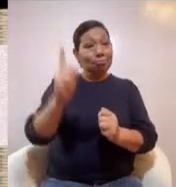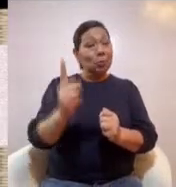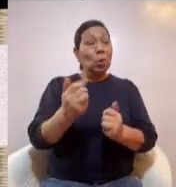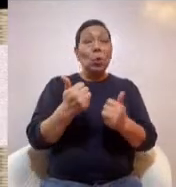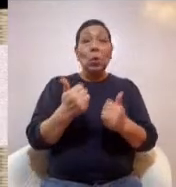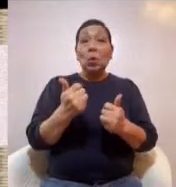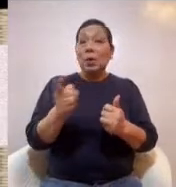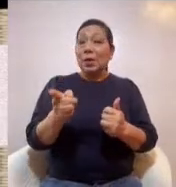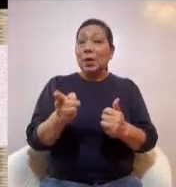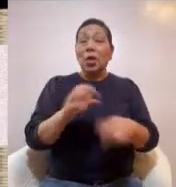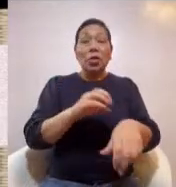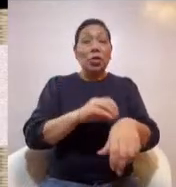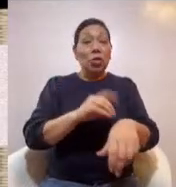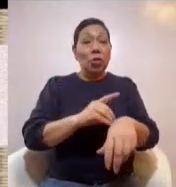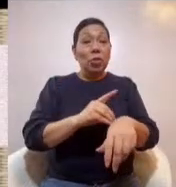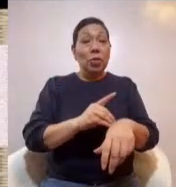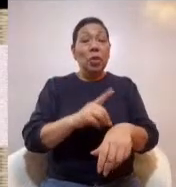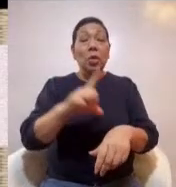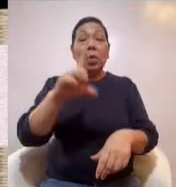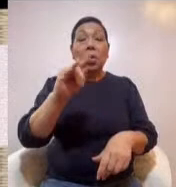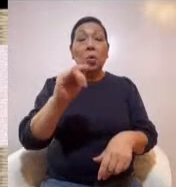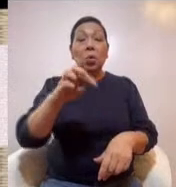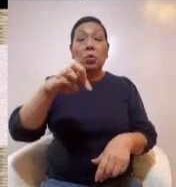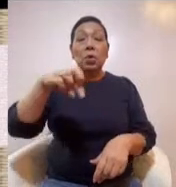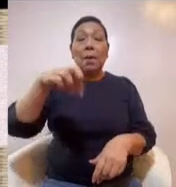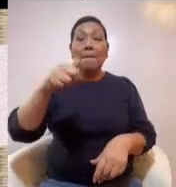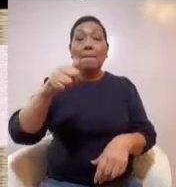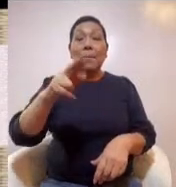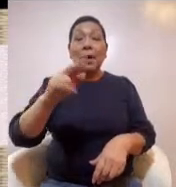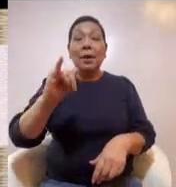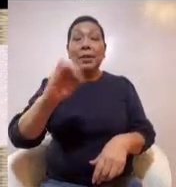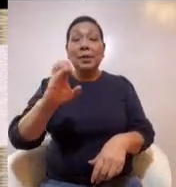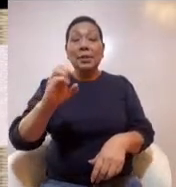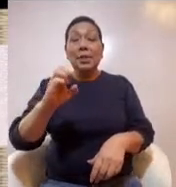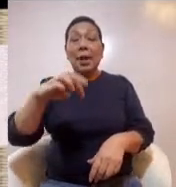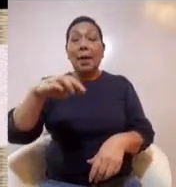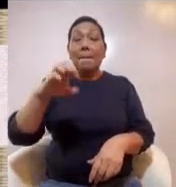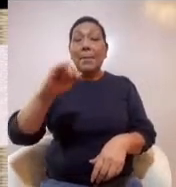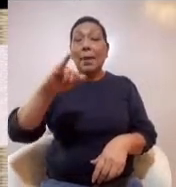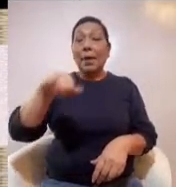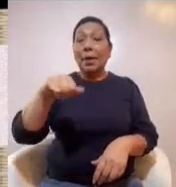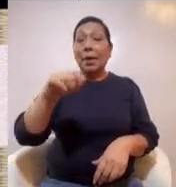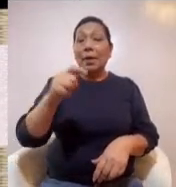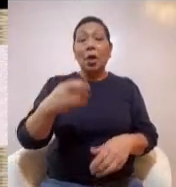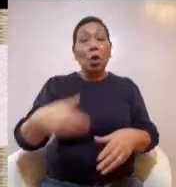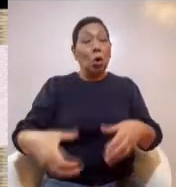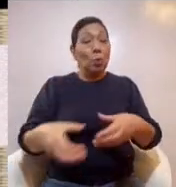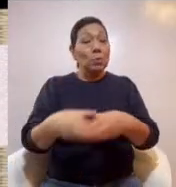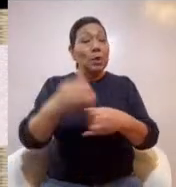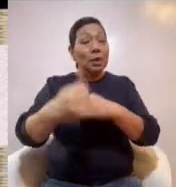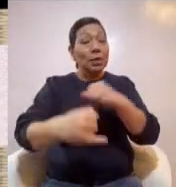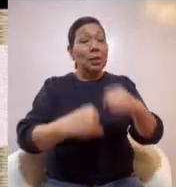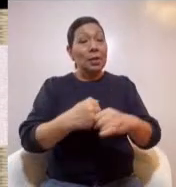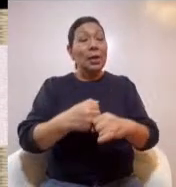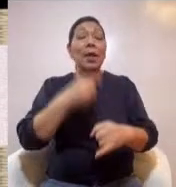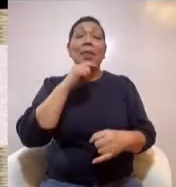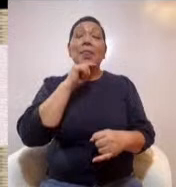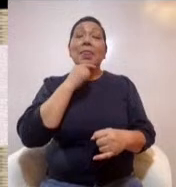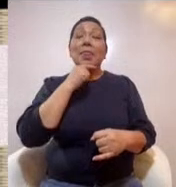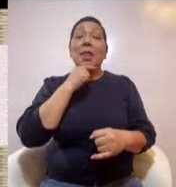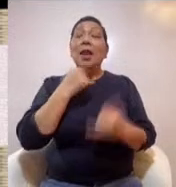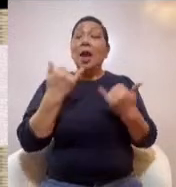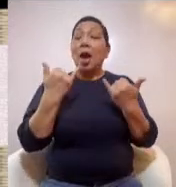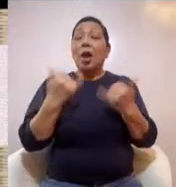invitada extraordinaria, la doctora Luz Patricia Mejía, especialista principal de la Comisión Interamericana